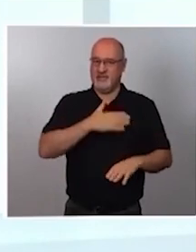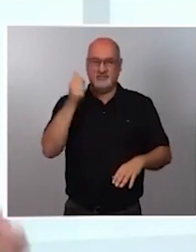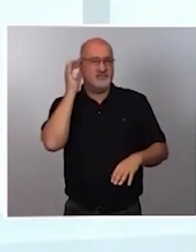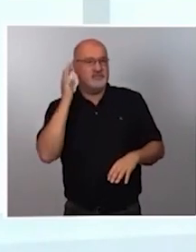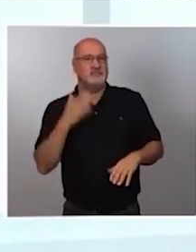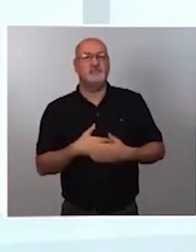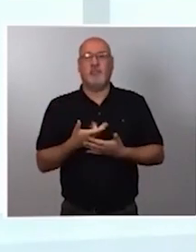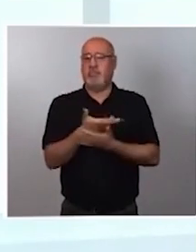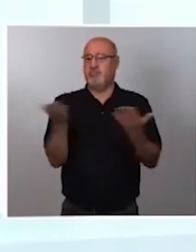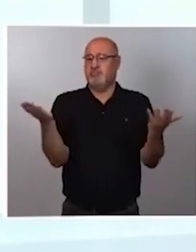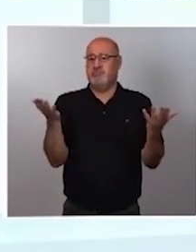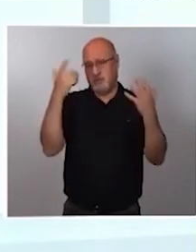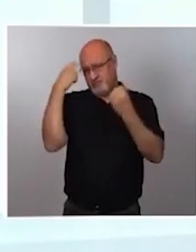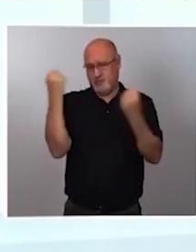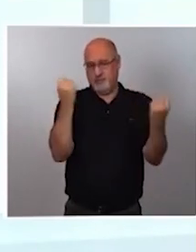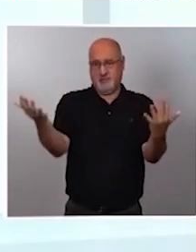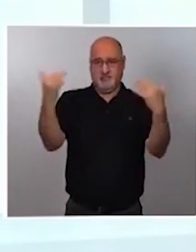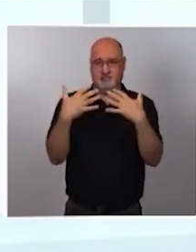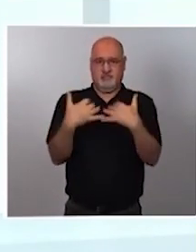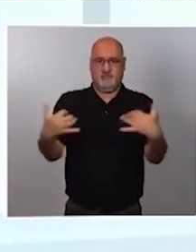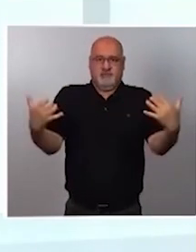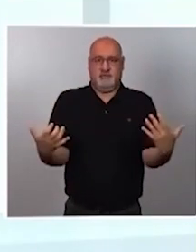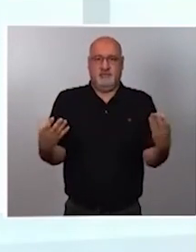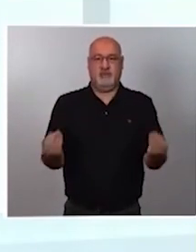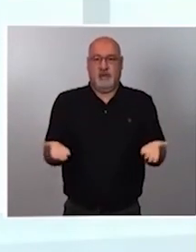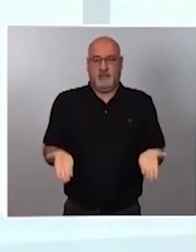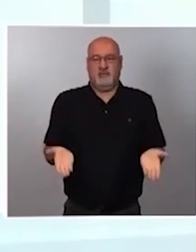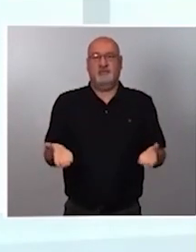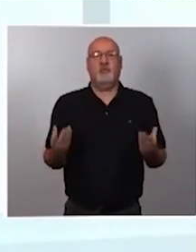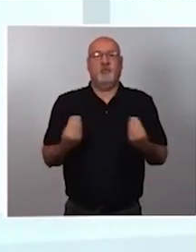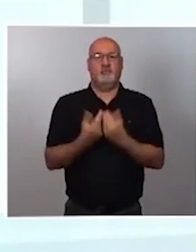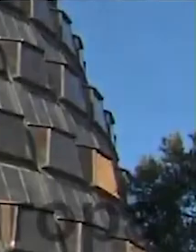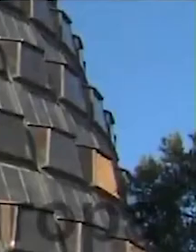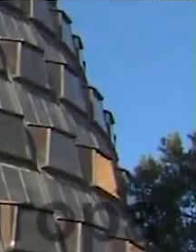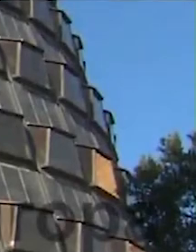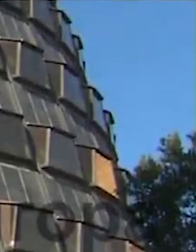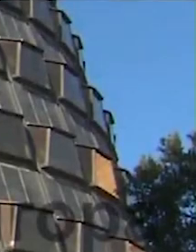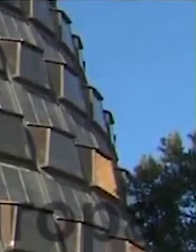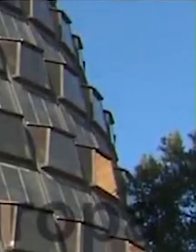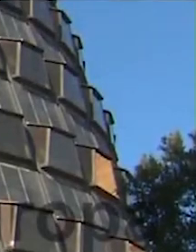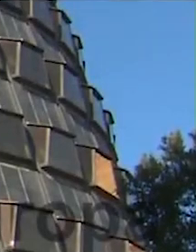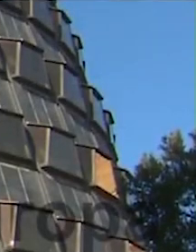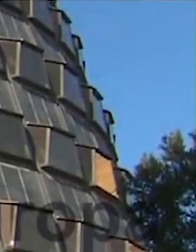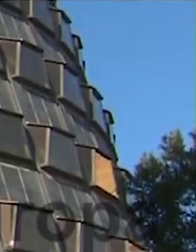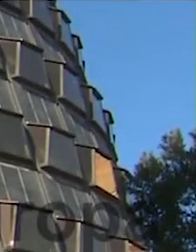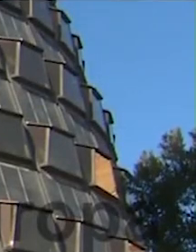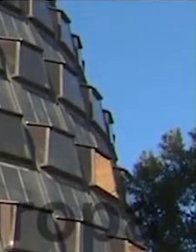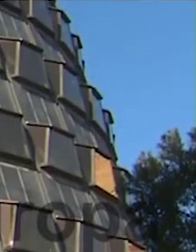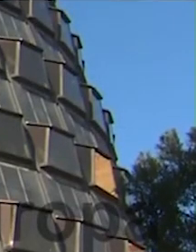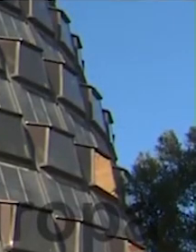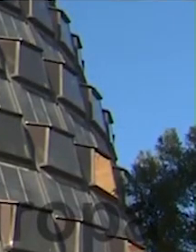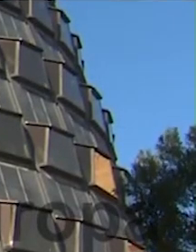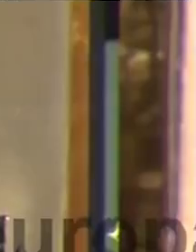señor Sánchez inauguró con un decreto ministerial erróneo en las formas que comenzó el 14 de marzo de